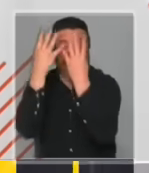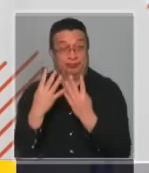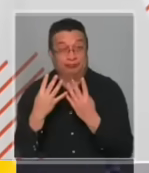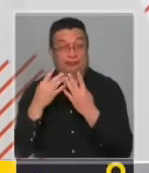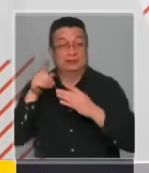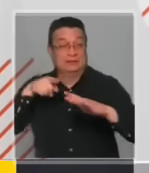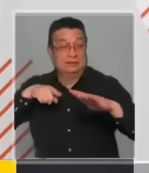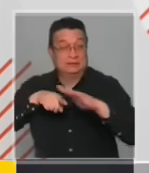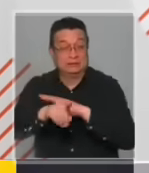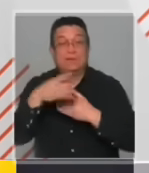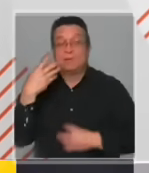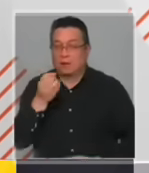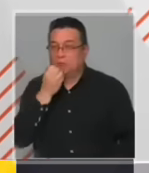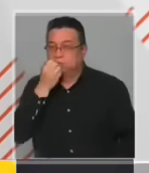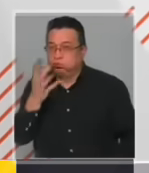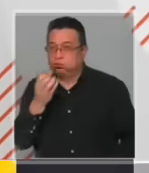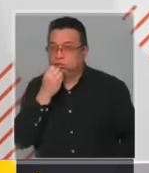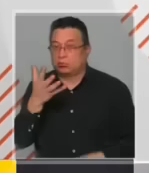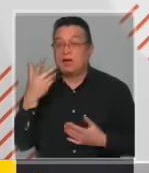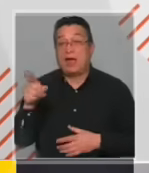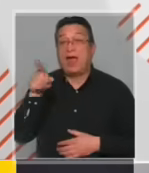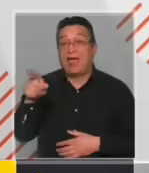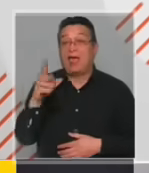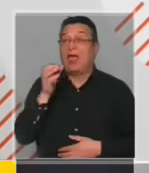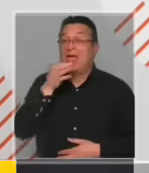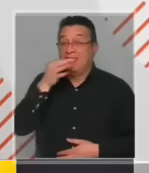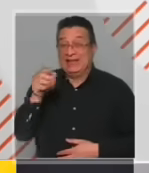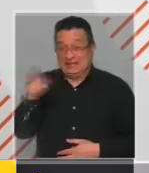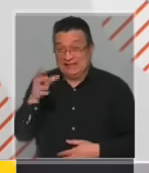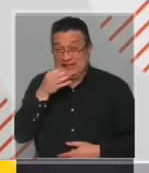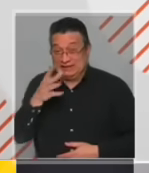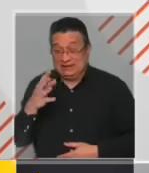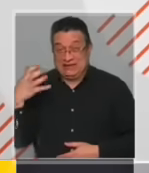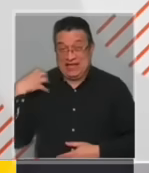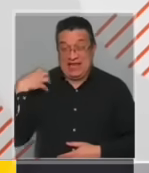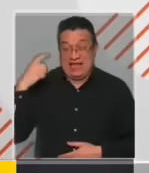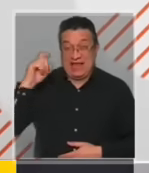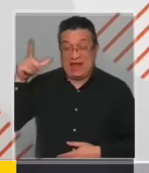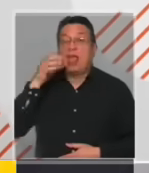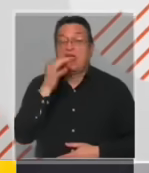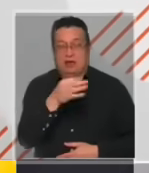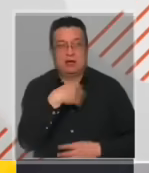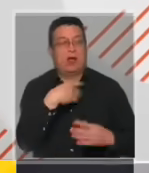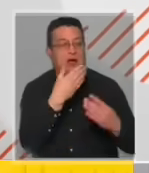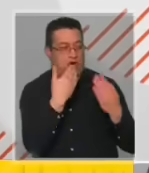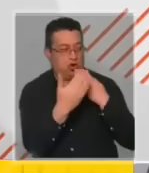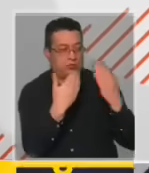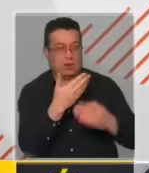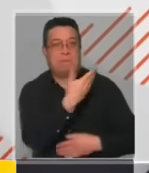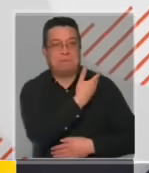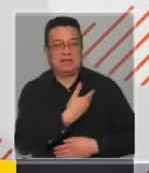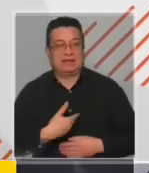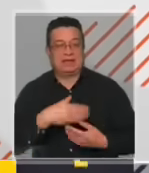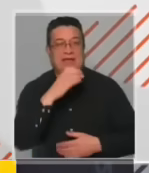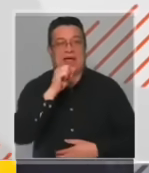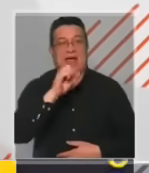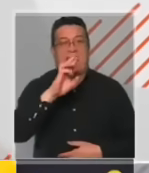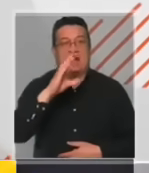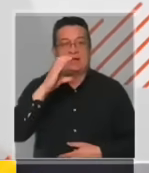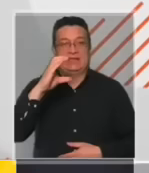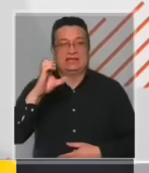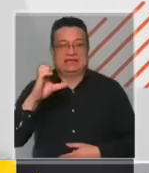ha declarado y ha indicado de que el presidente lo habría en algún momento conversado este tema, y indicando, ¿no?, de